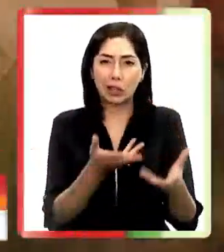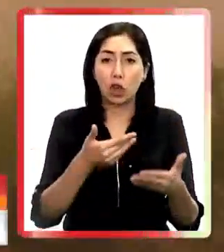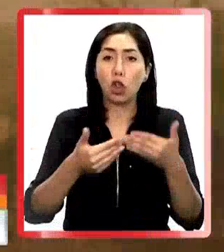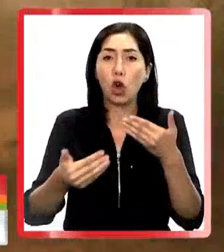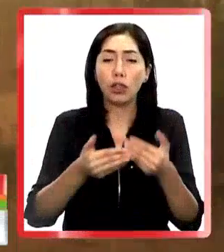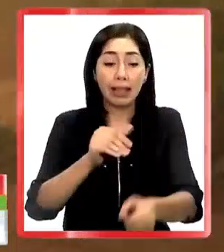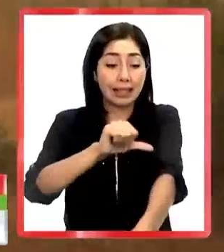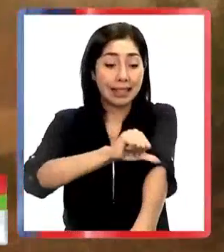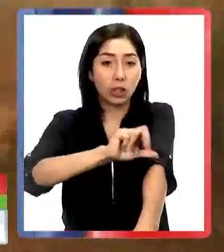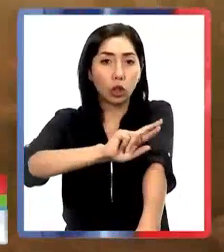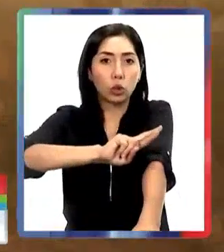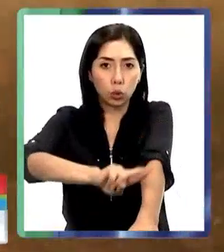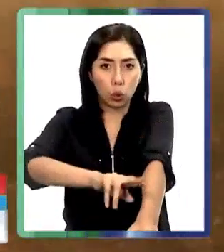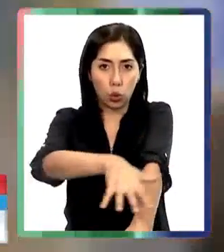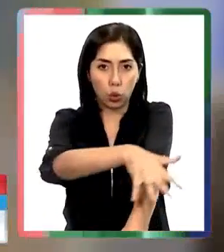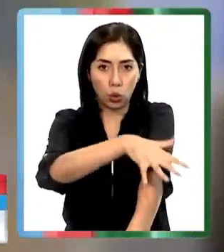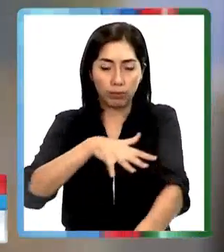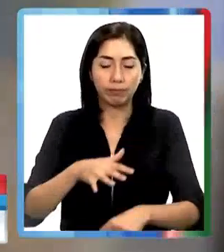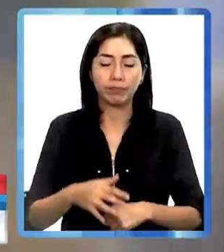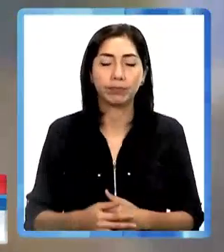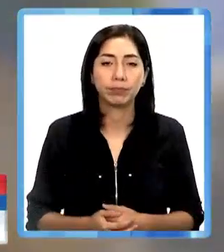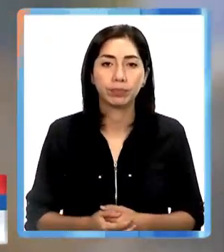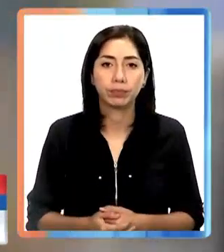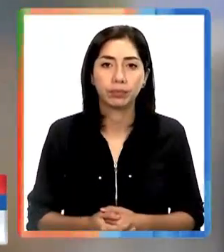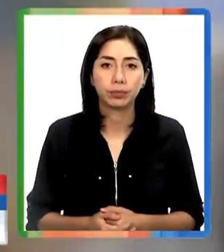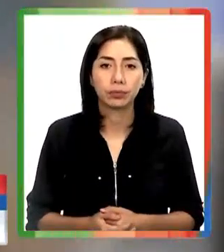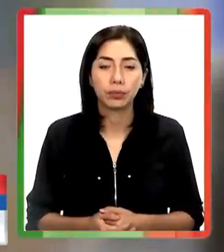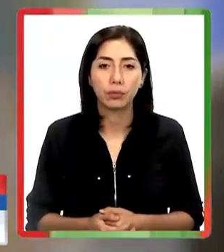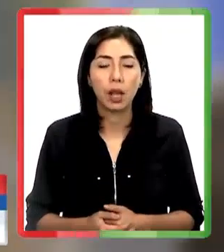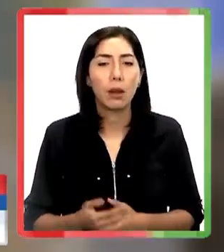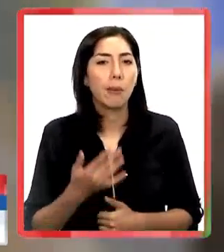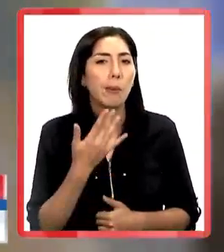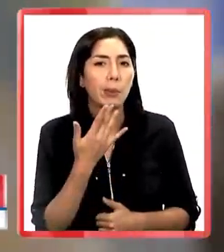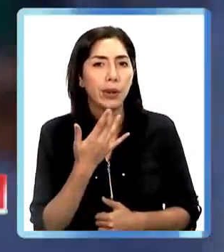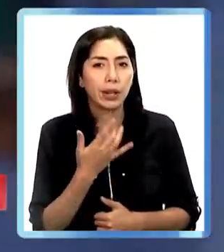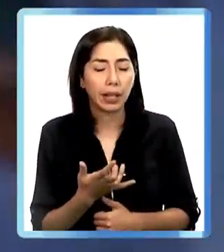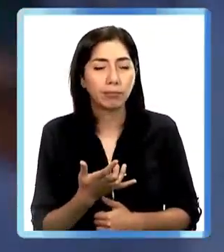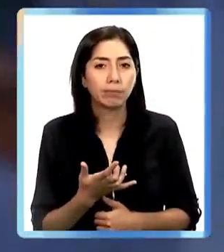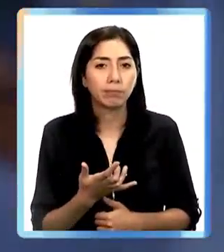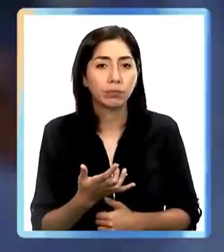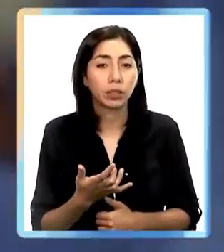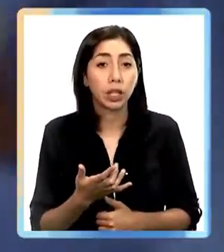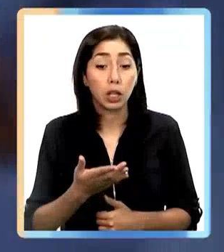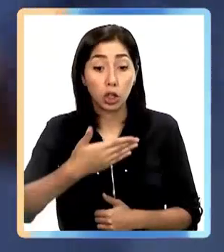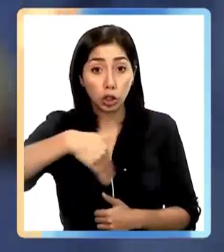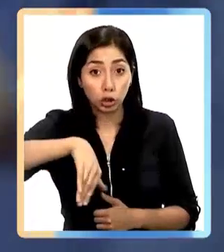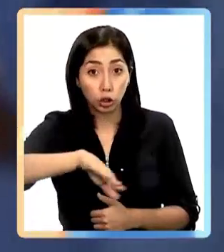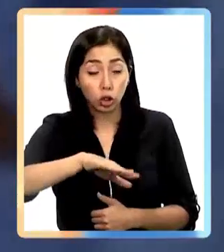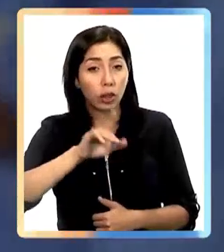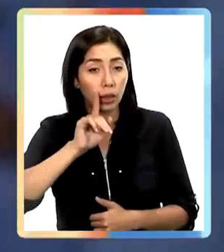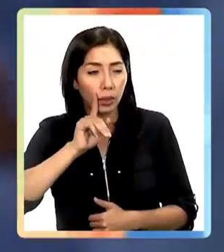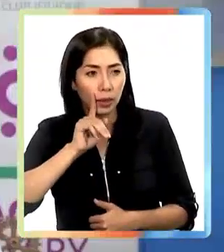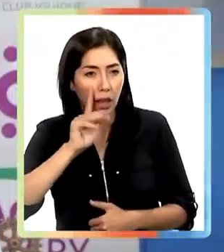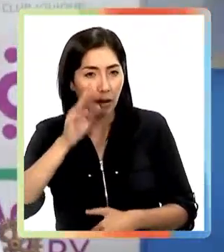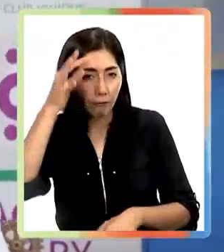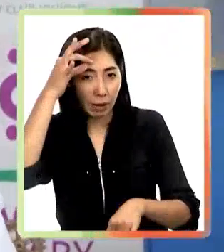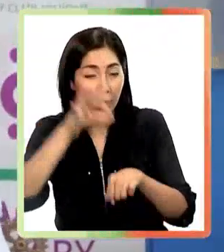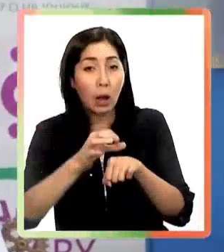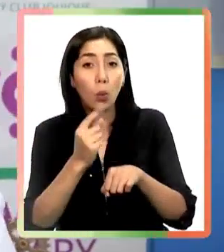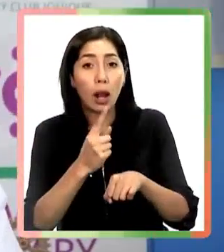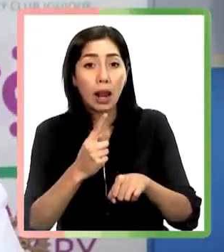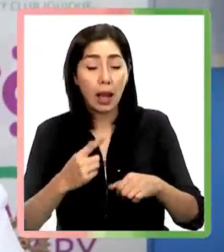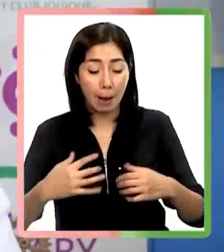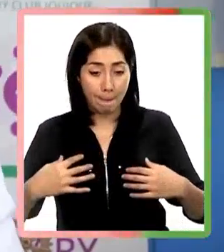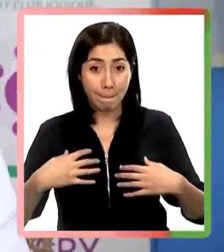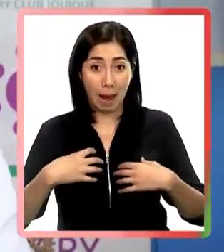registrado en la zona centro-sur del país. Esto nace porque nosotros ingresamos a una patología que es la reconstrucción